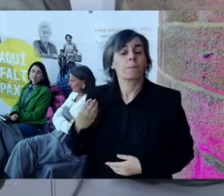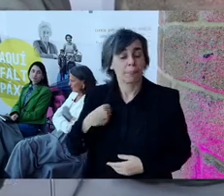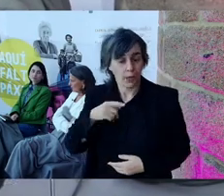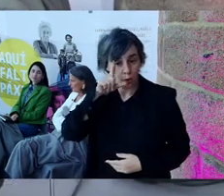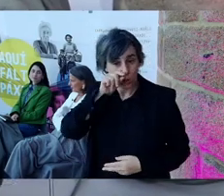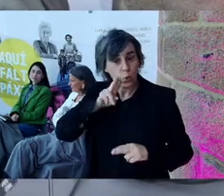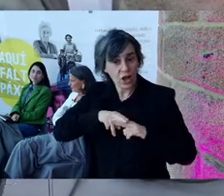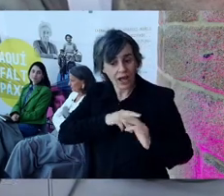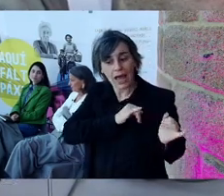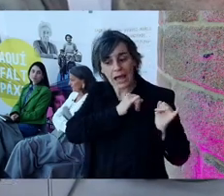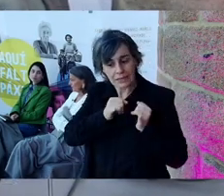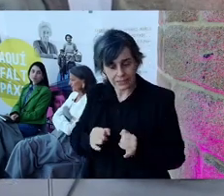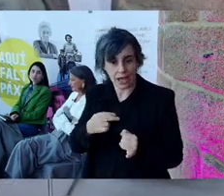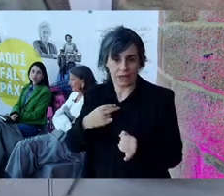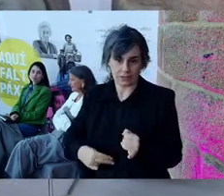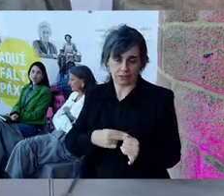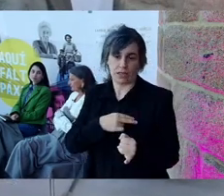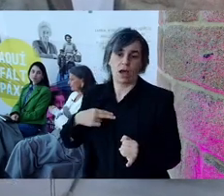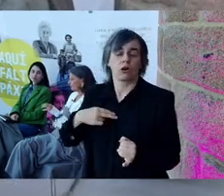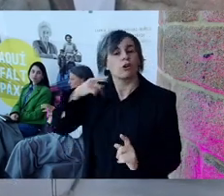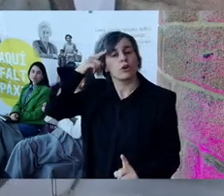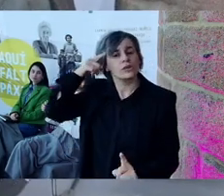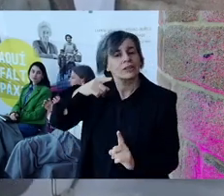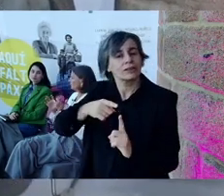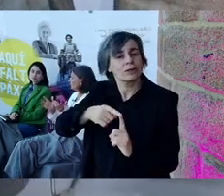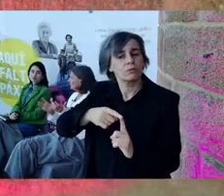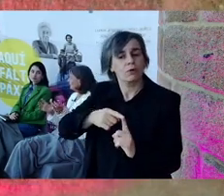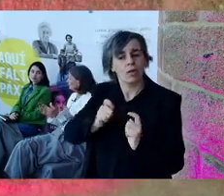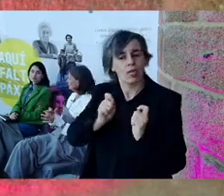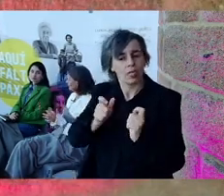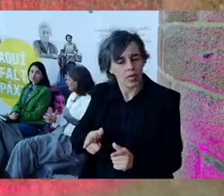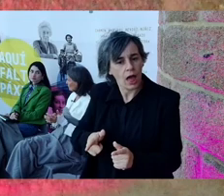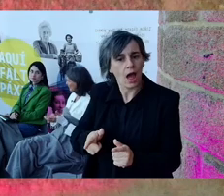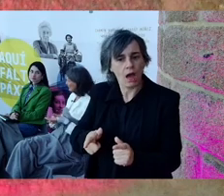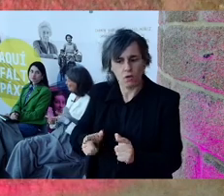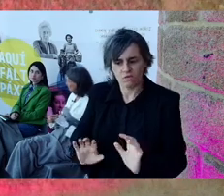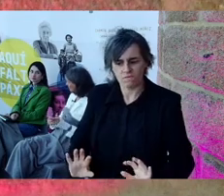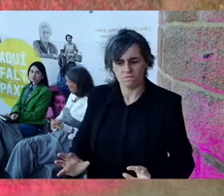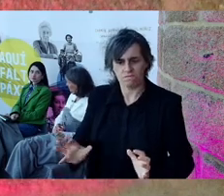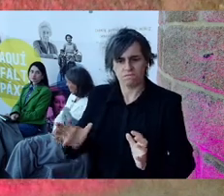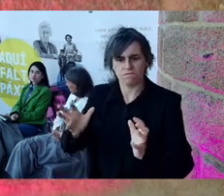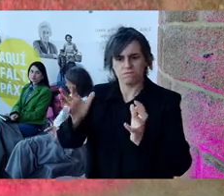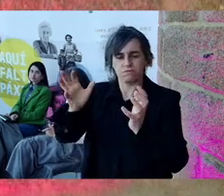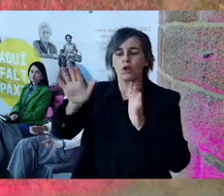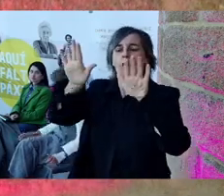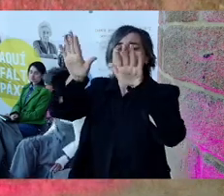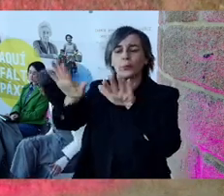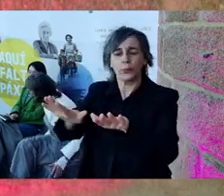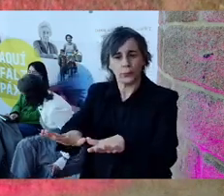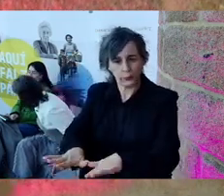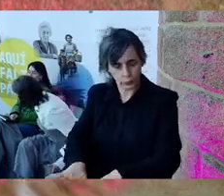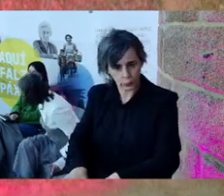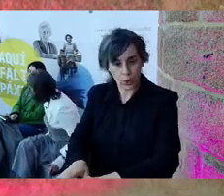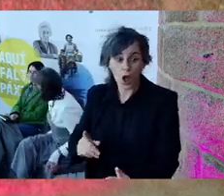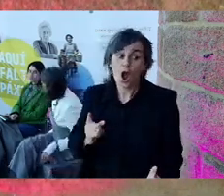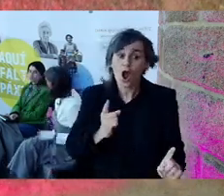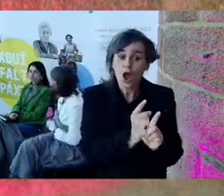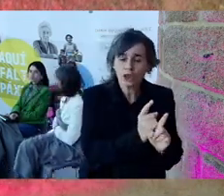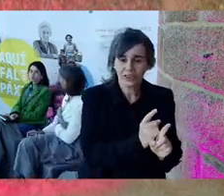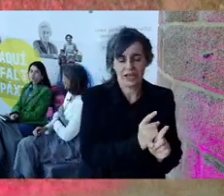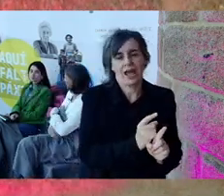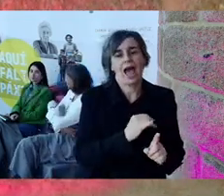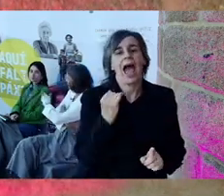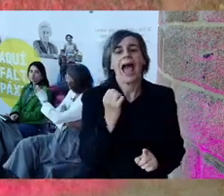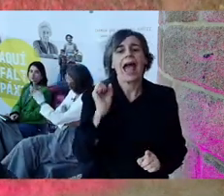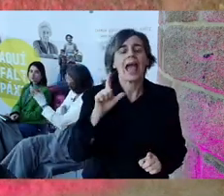efectivamente, ella ha llegado a Compostela para intentar pacificar una revuelta de burgueses contra Xelmírez, porque